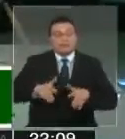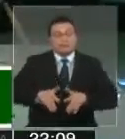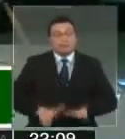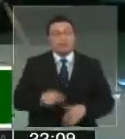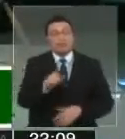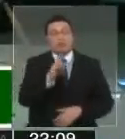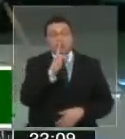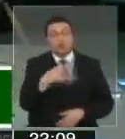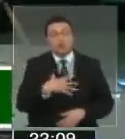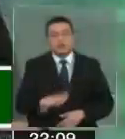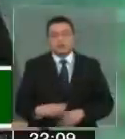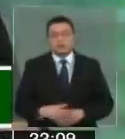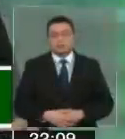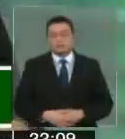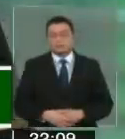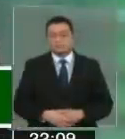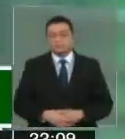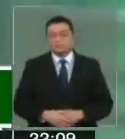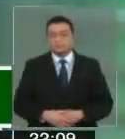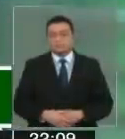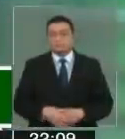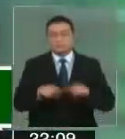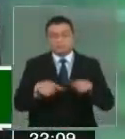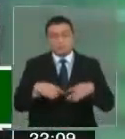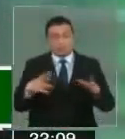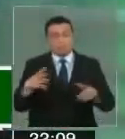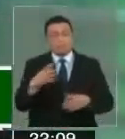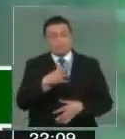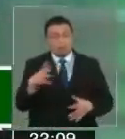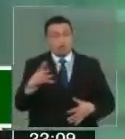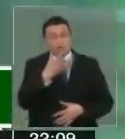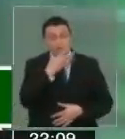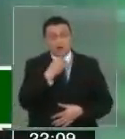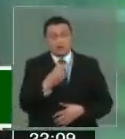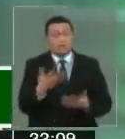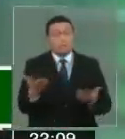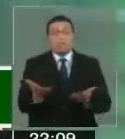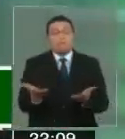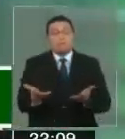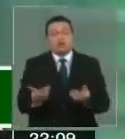nace Tomás? Fíjate que fue muy bonito porque